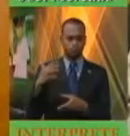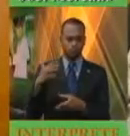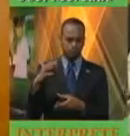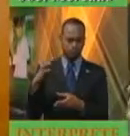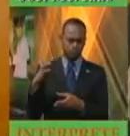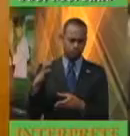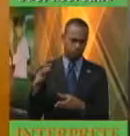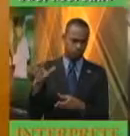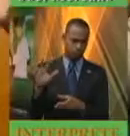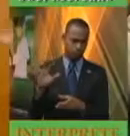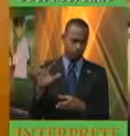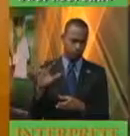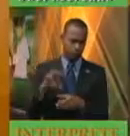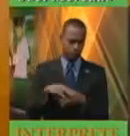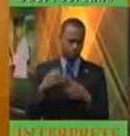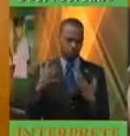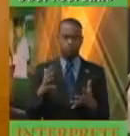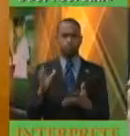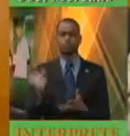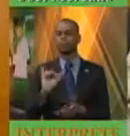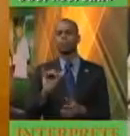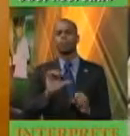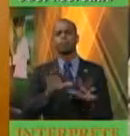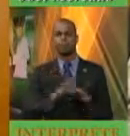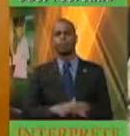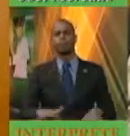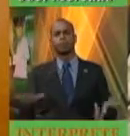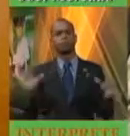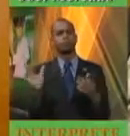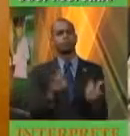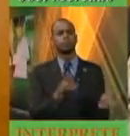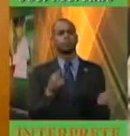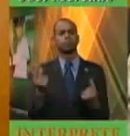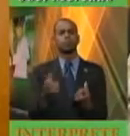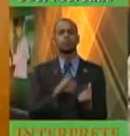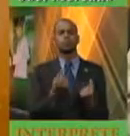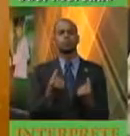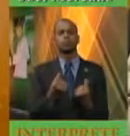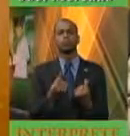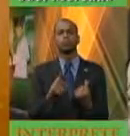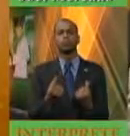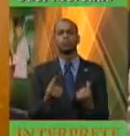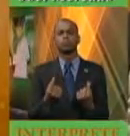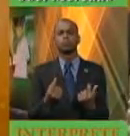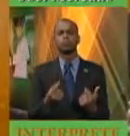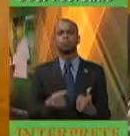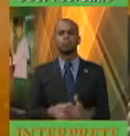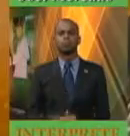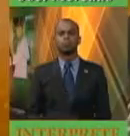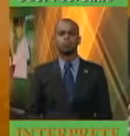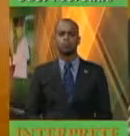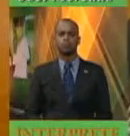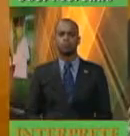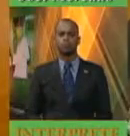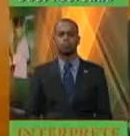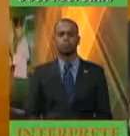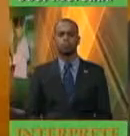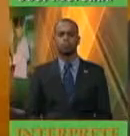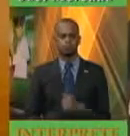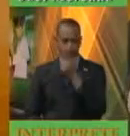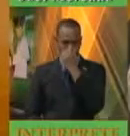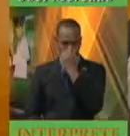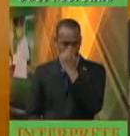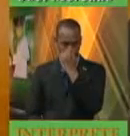electorales, sino también en todas las actividades en que se desenvuelve la sociedad.